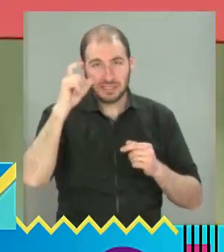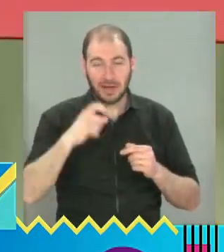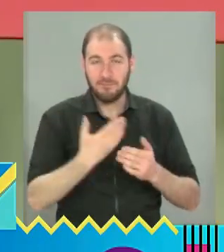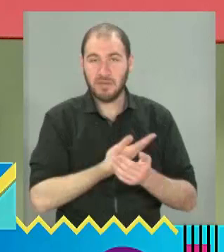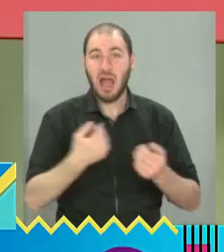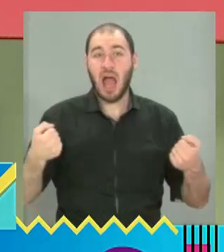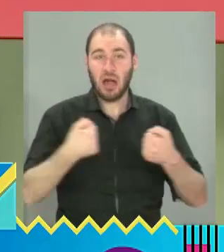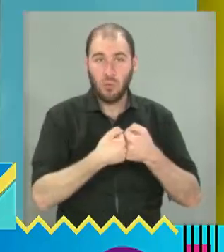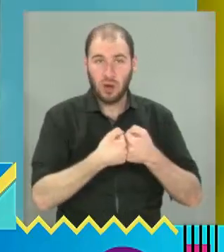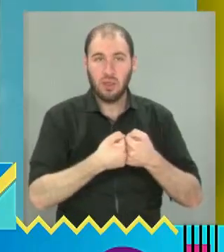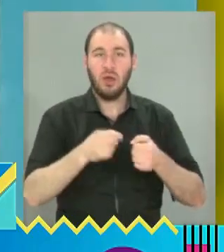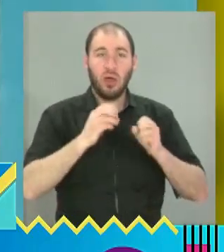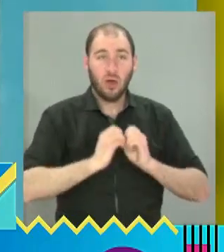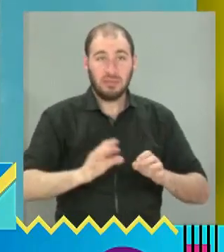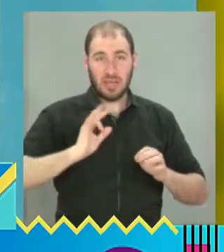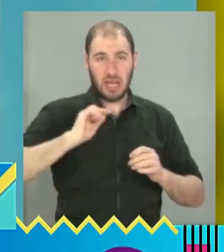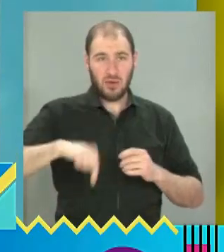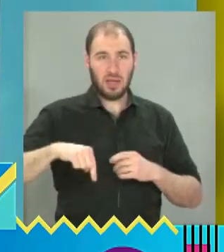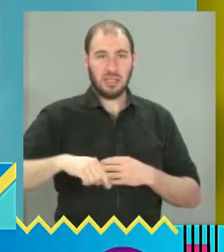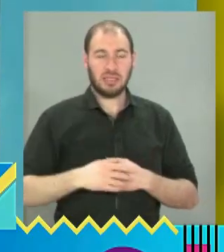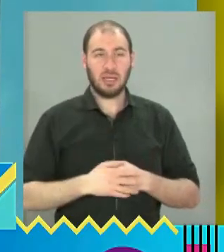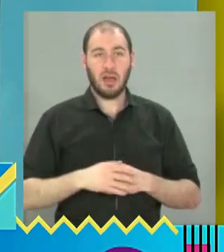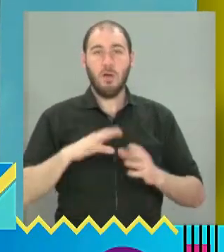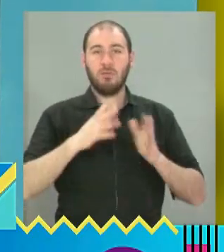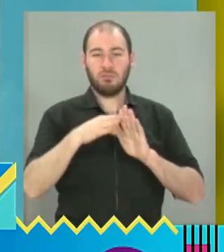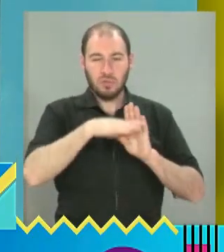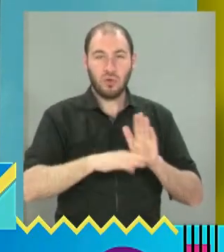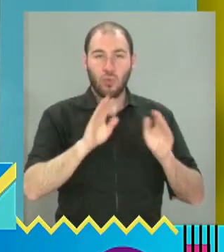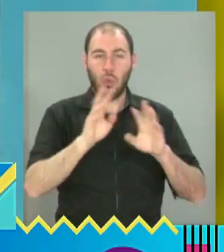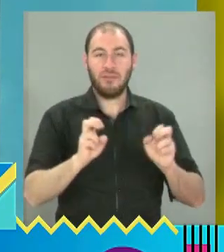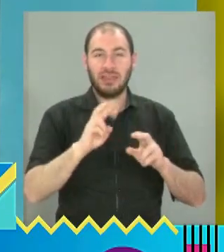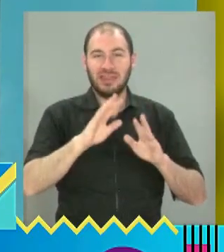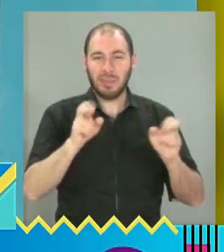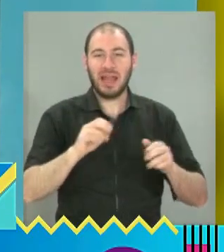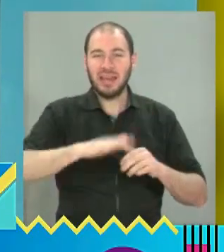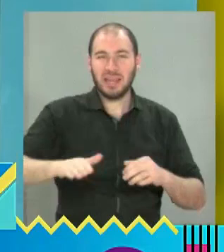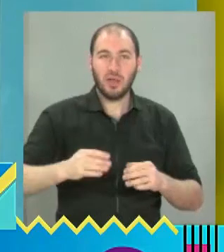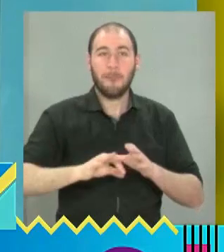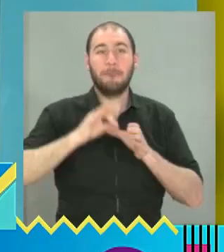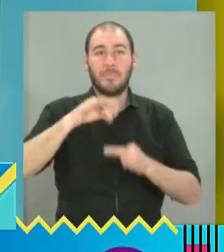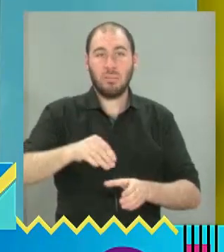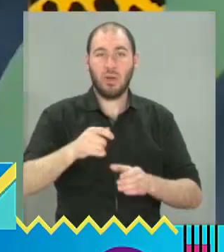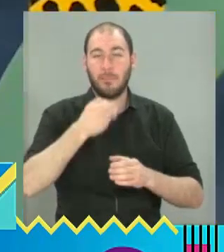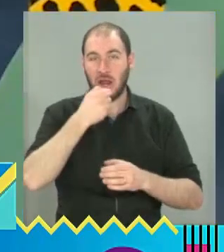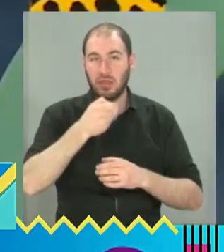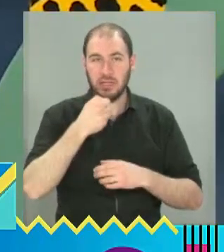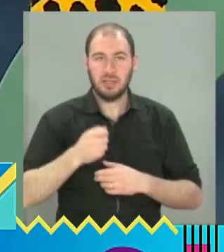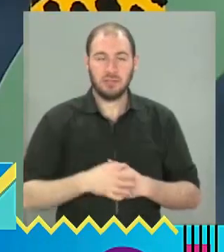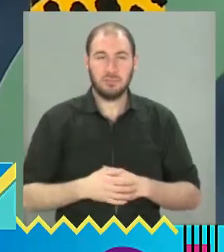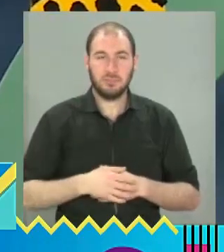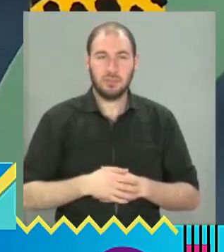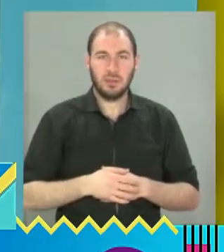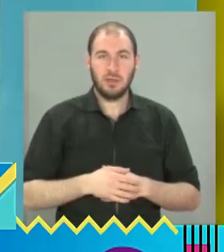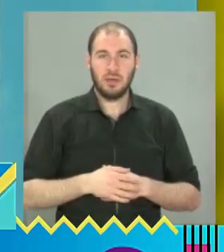un acuerdo por el cual van a instituir a partir de este año una nueva categoría sobre niñez y adolescencia en premios hacia periodistas, en